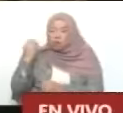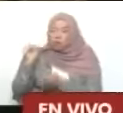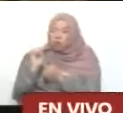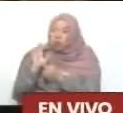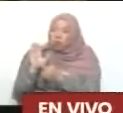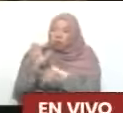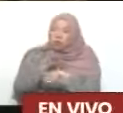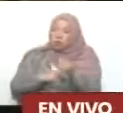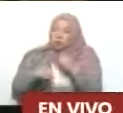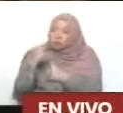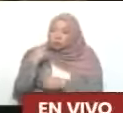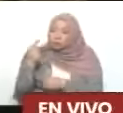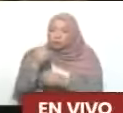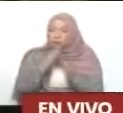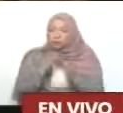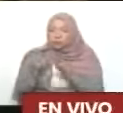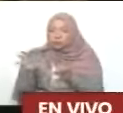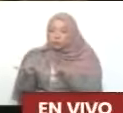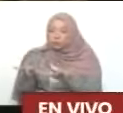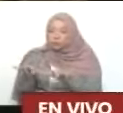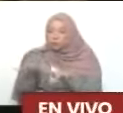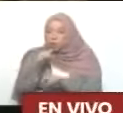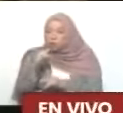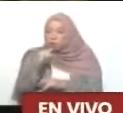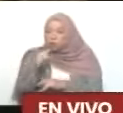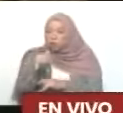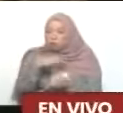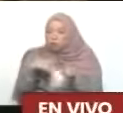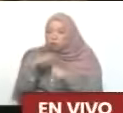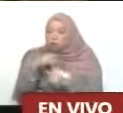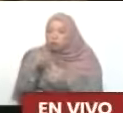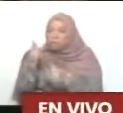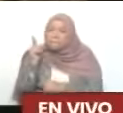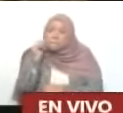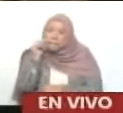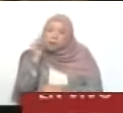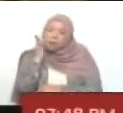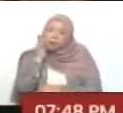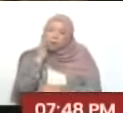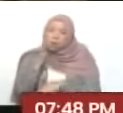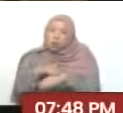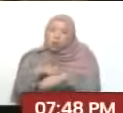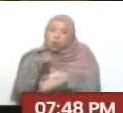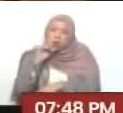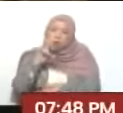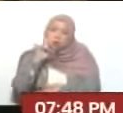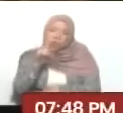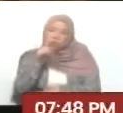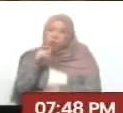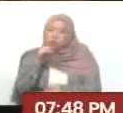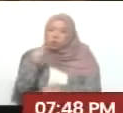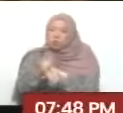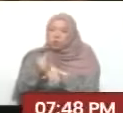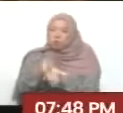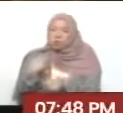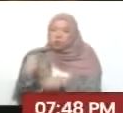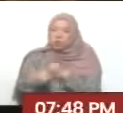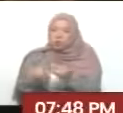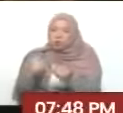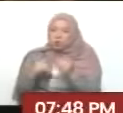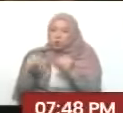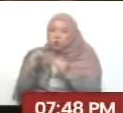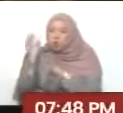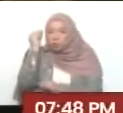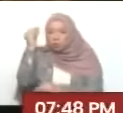señor viendo en el ordenador, en la computadora, una noticia, la hija le decía, pero papá, deja de leer mentiras. Y dice, pero ¿cómo va a ser mentira si coincide con lo que yo